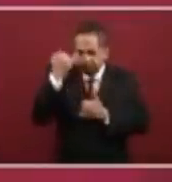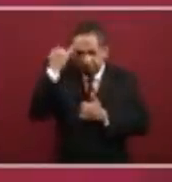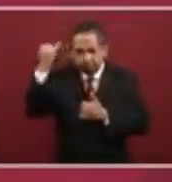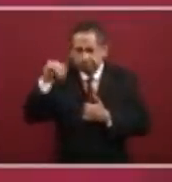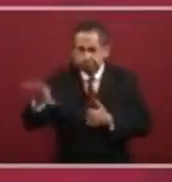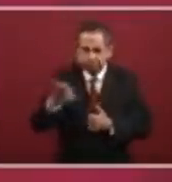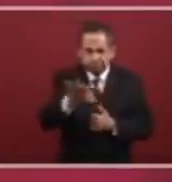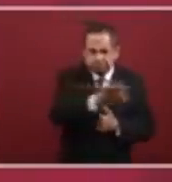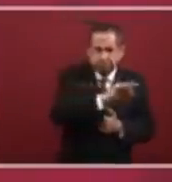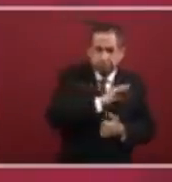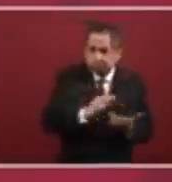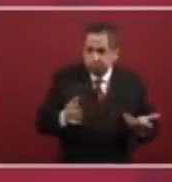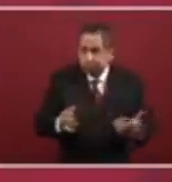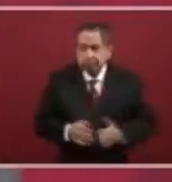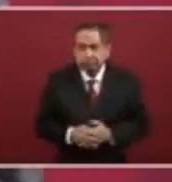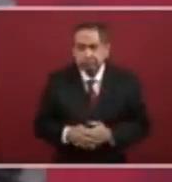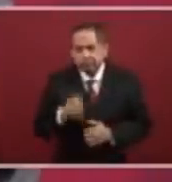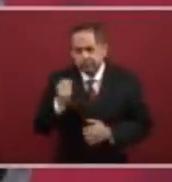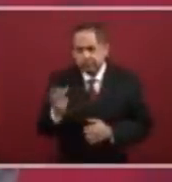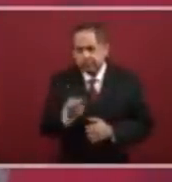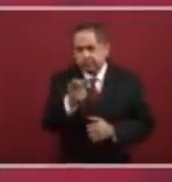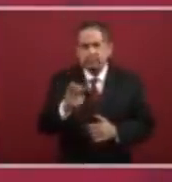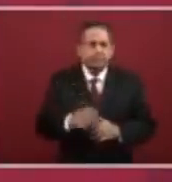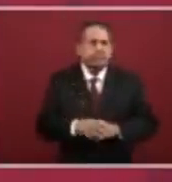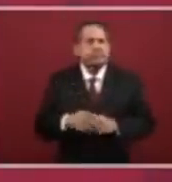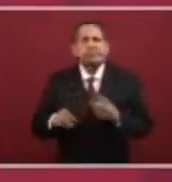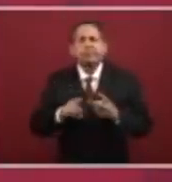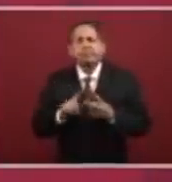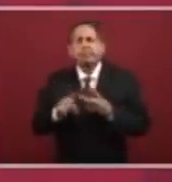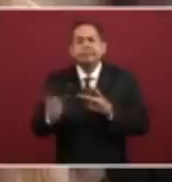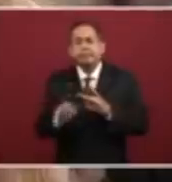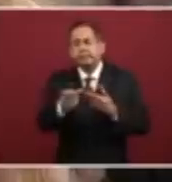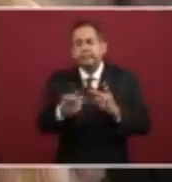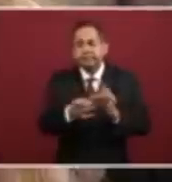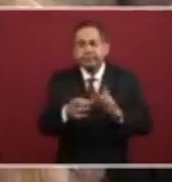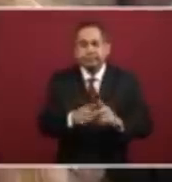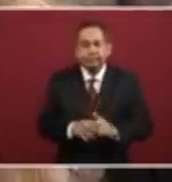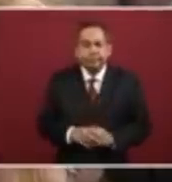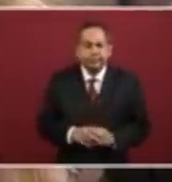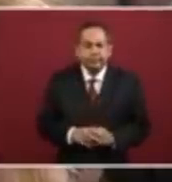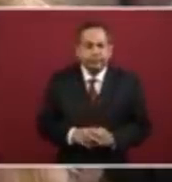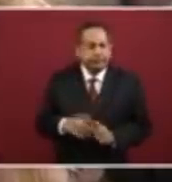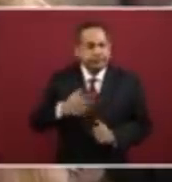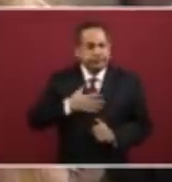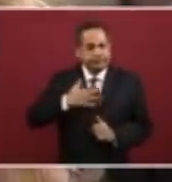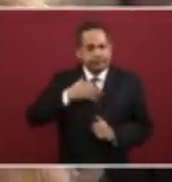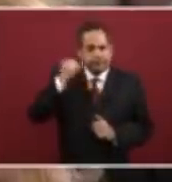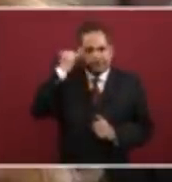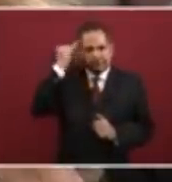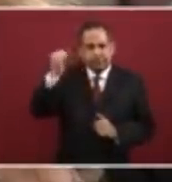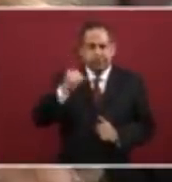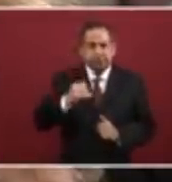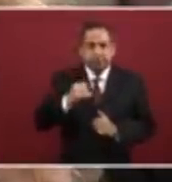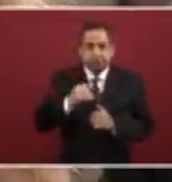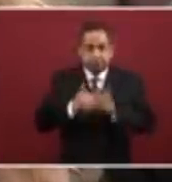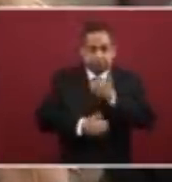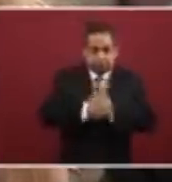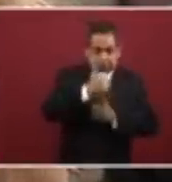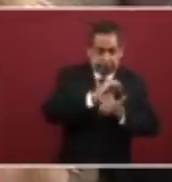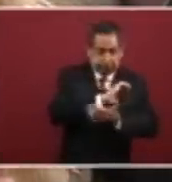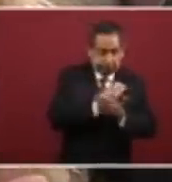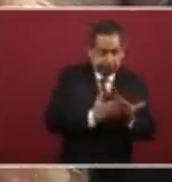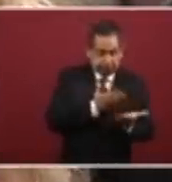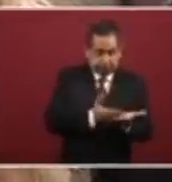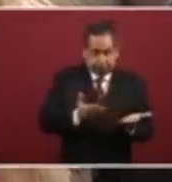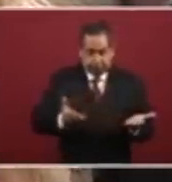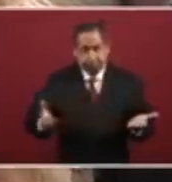tres? Esa es una pregunta. Y la otra es pues me imagino que esta licitación que se va a hacer en tiempo